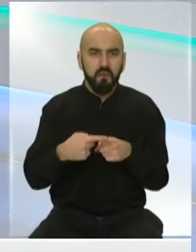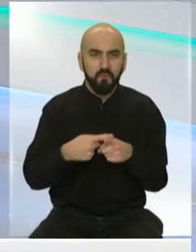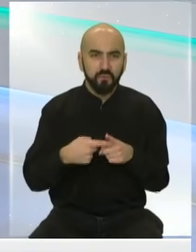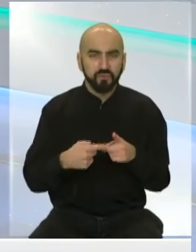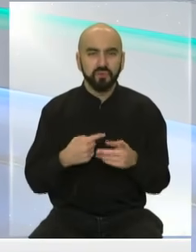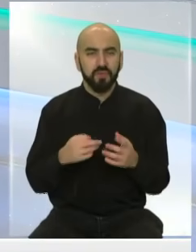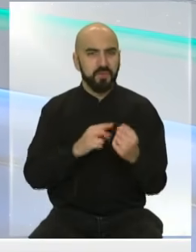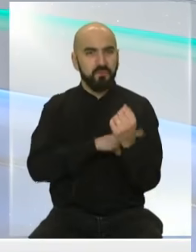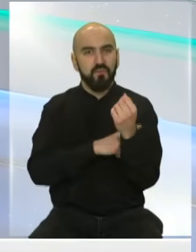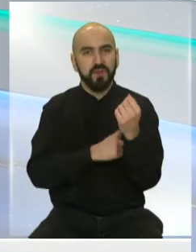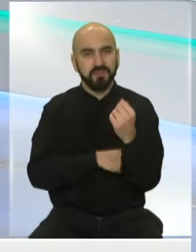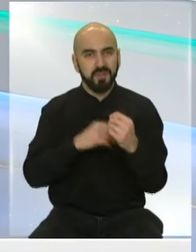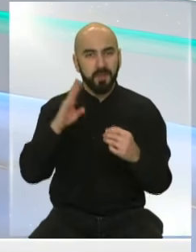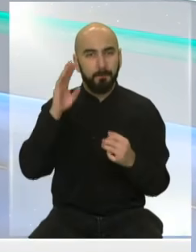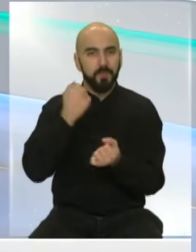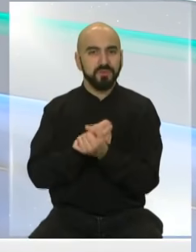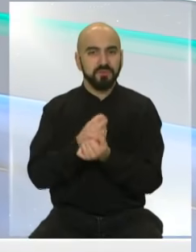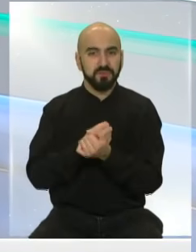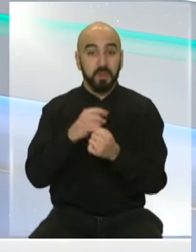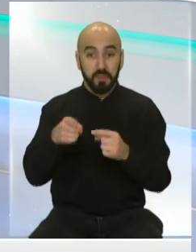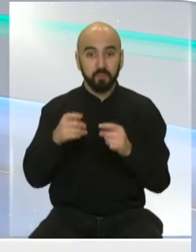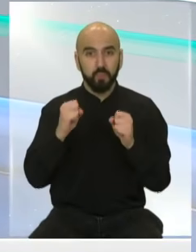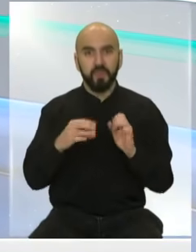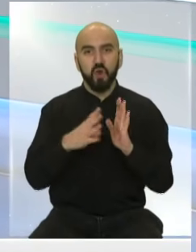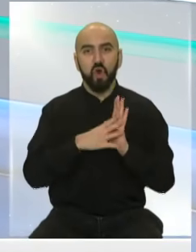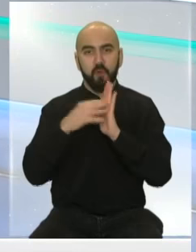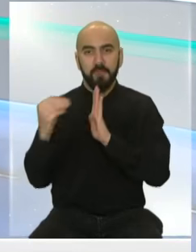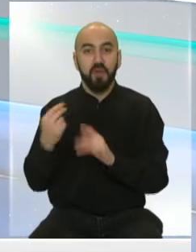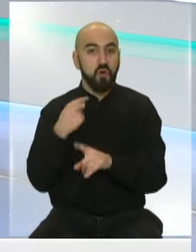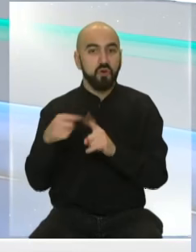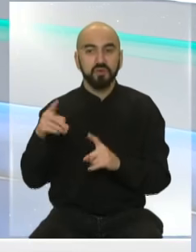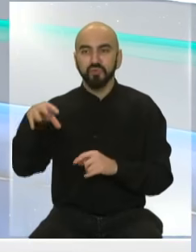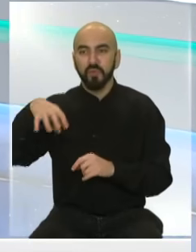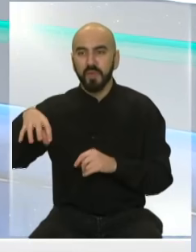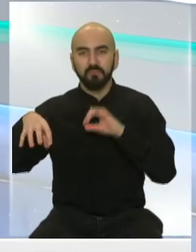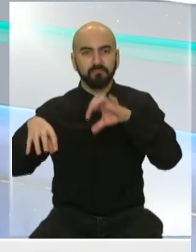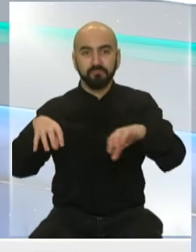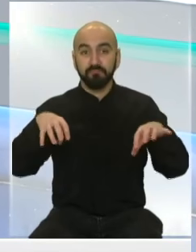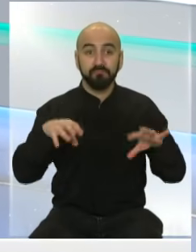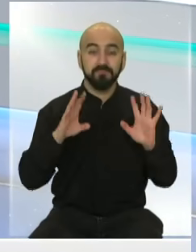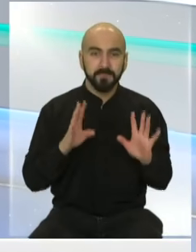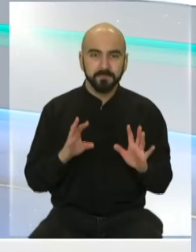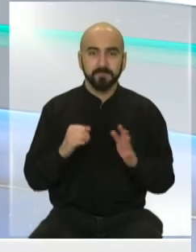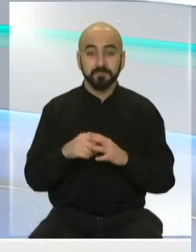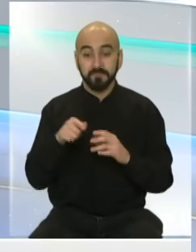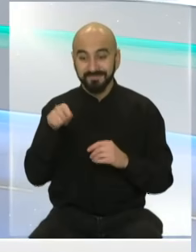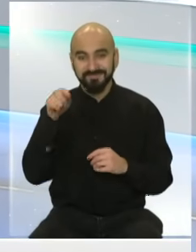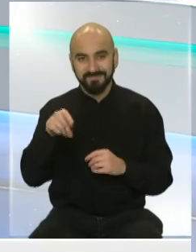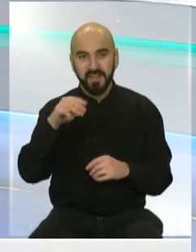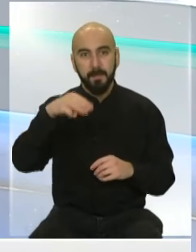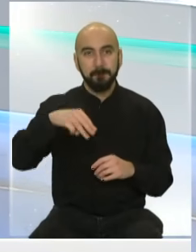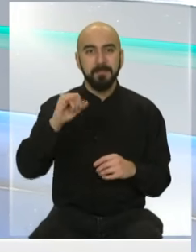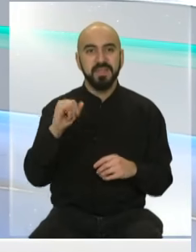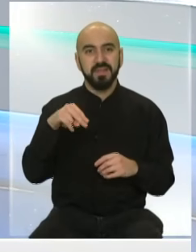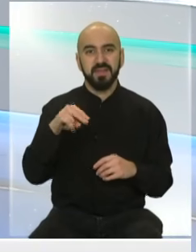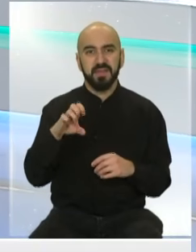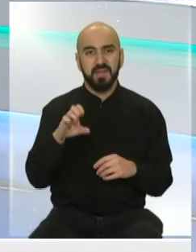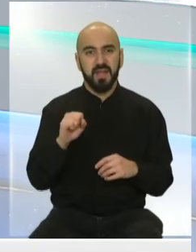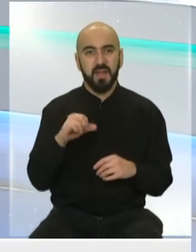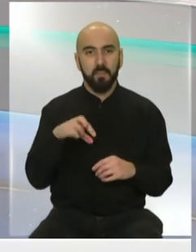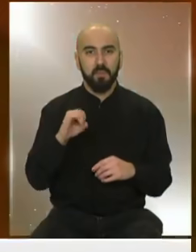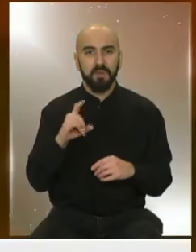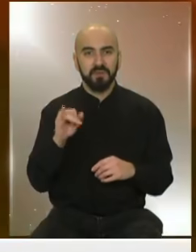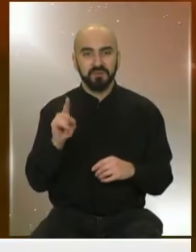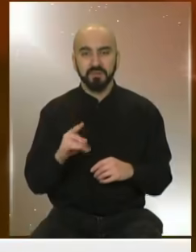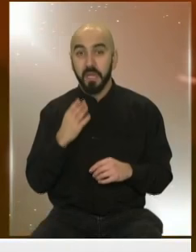policial, es que esto se expande a otras ciudades. O sea, ya lo habíamos visto no solamente en Minneapolis, sino que ya se está viendo en otras ciudades como